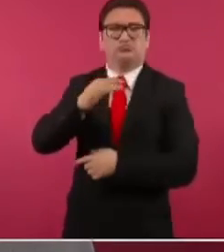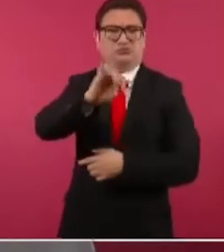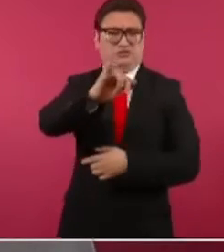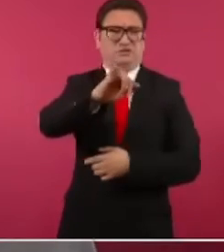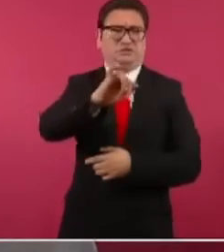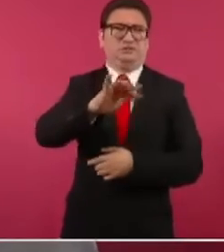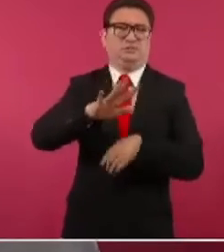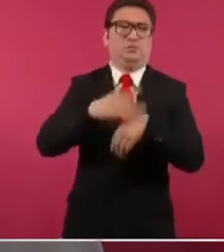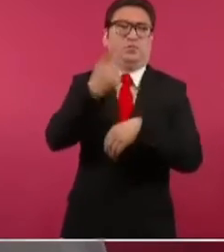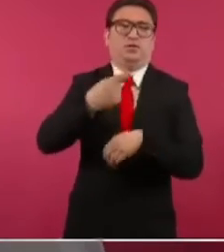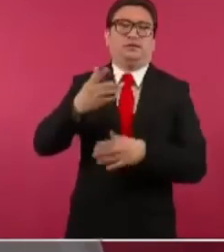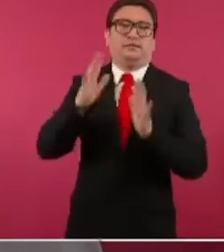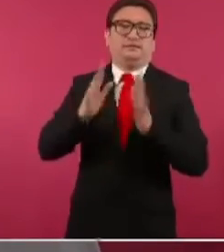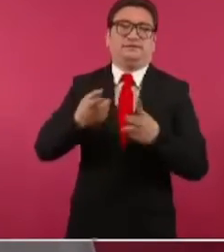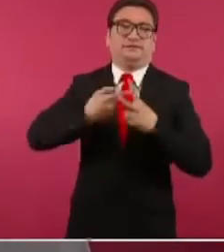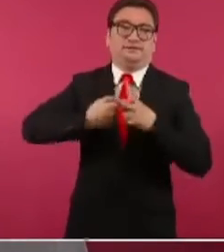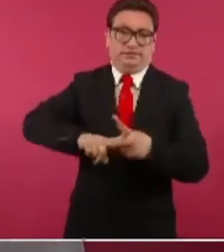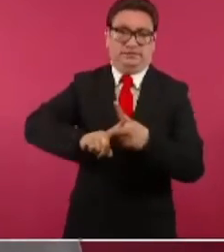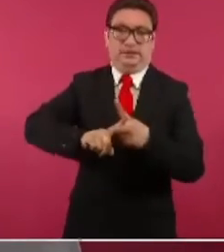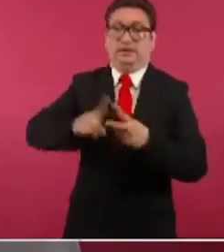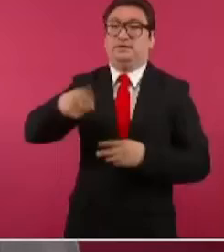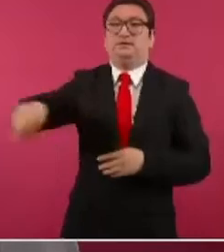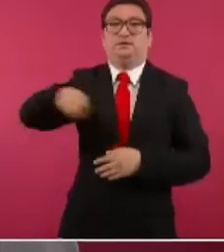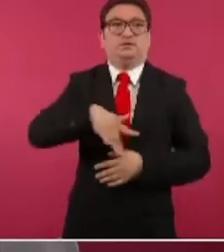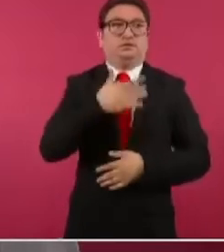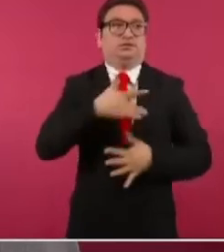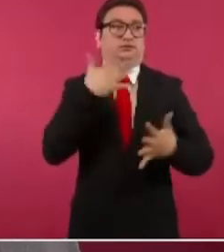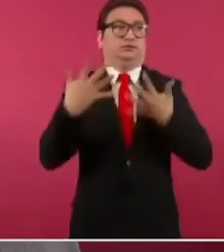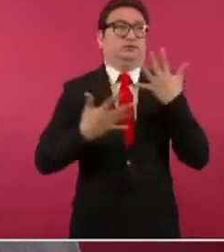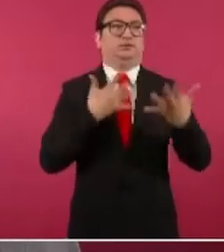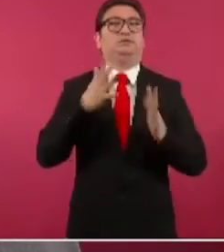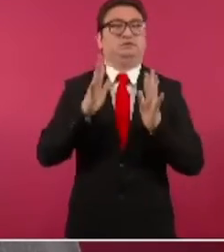empezamos y ya lo están sintiendo.